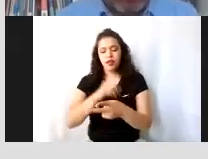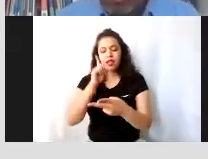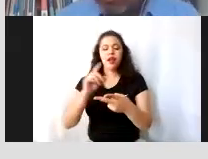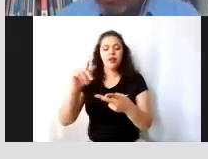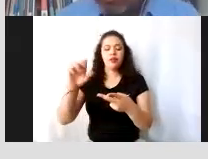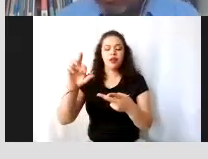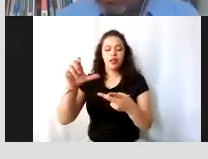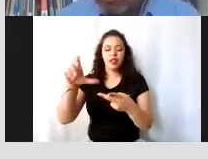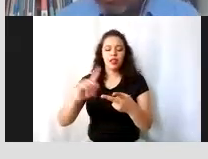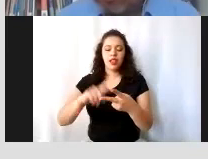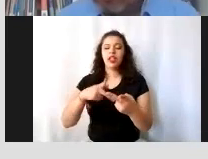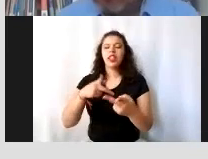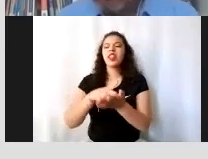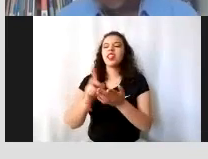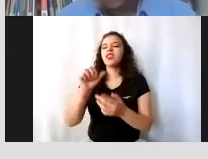derechos ARCO?